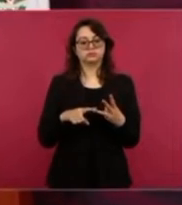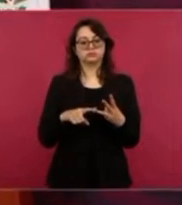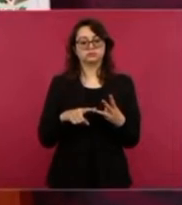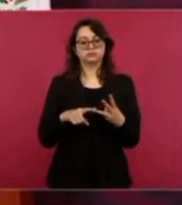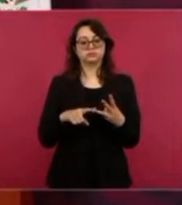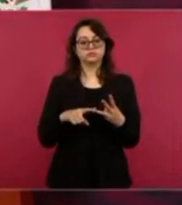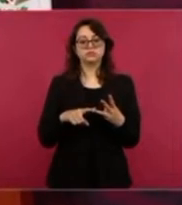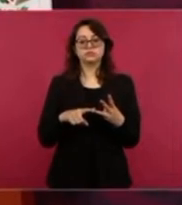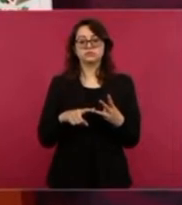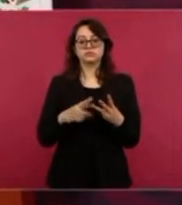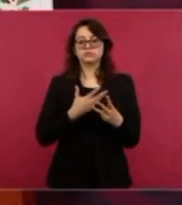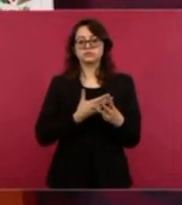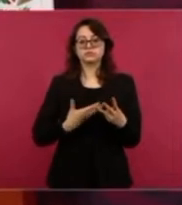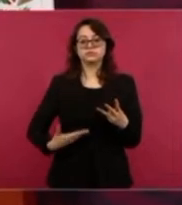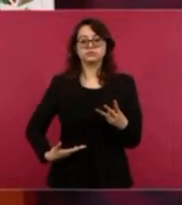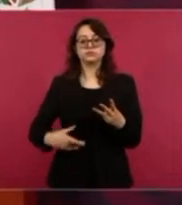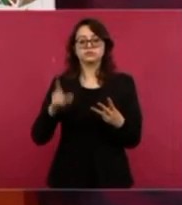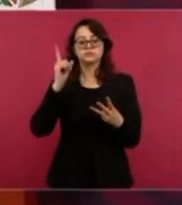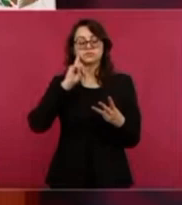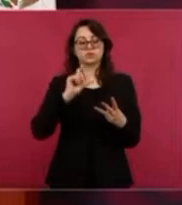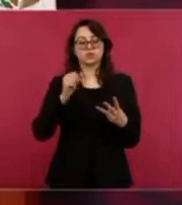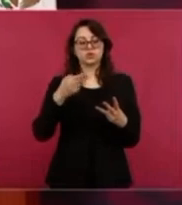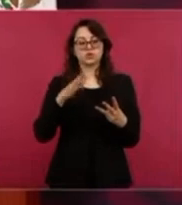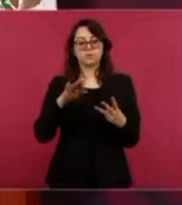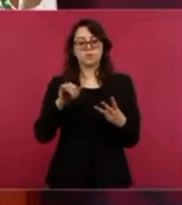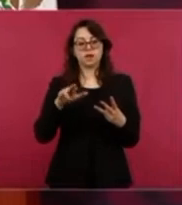la presidenta Xiomara